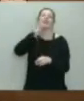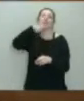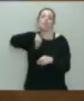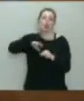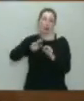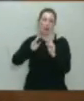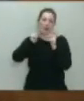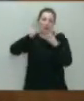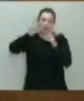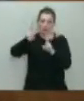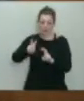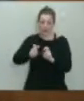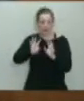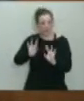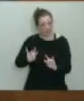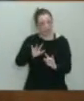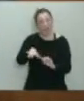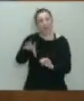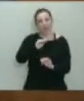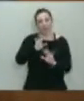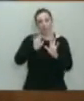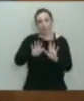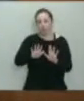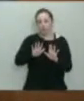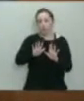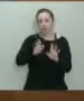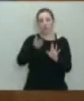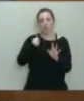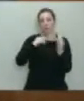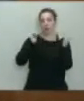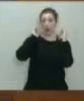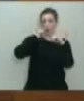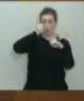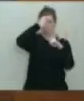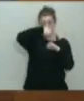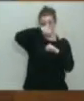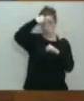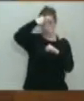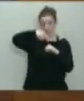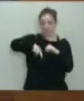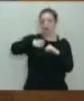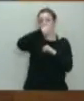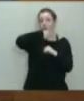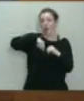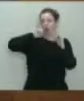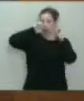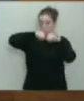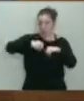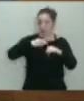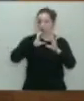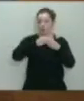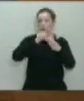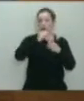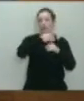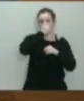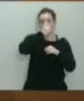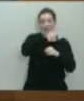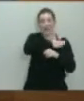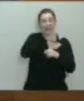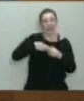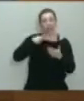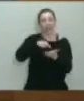ojo, nosotros, y usted lo sabe, en el acuerdo que cerramos en su día con el Partido Socialista, exigíamos cambios